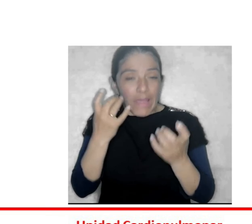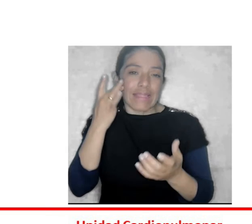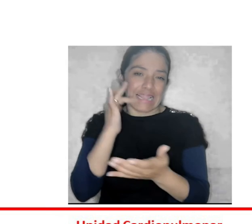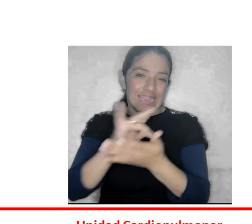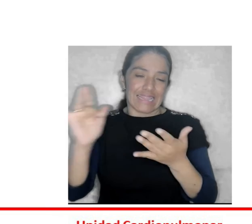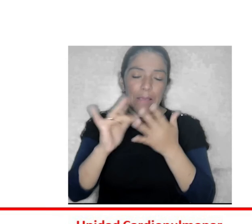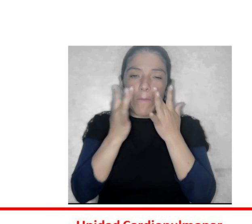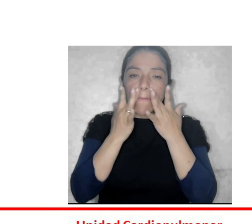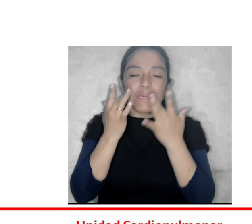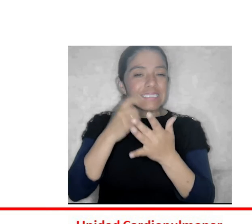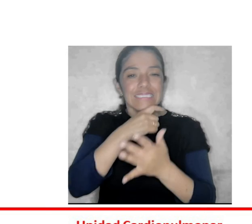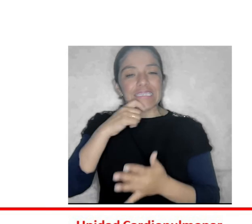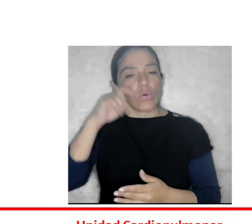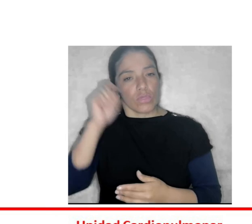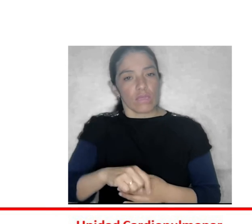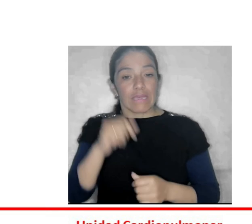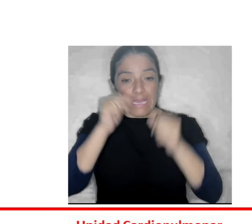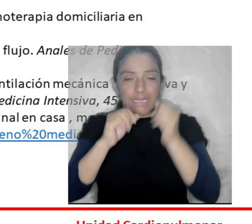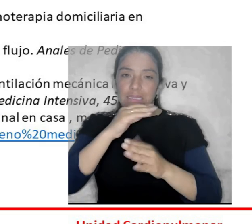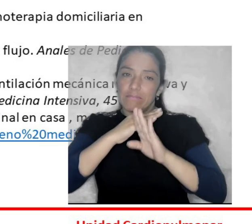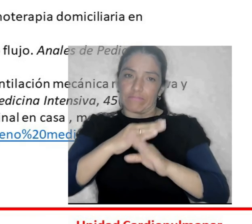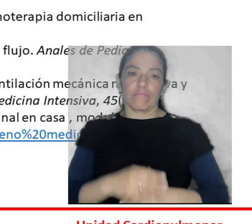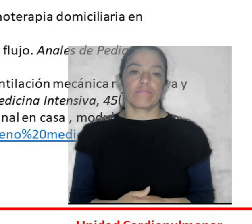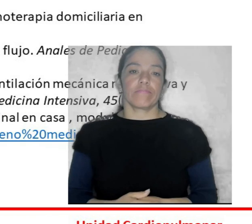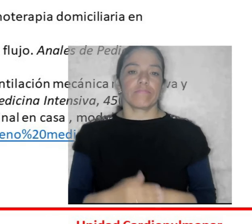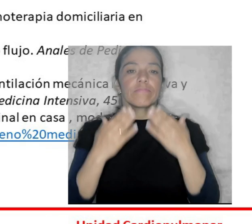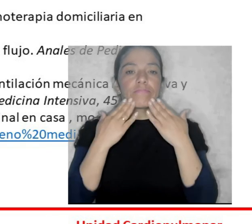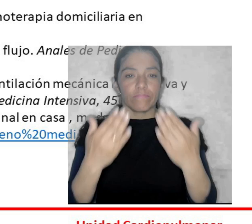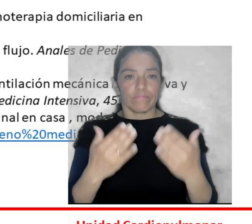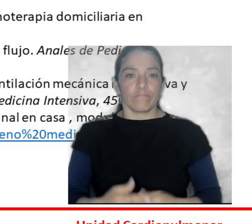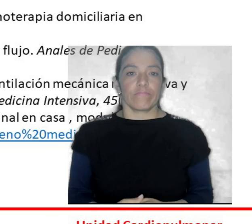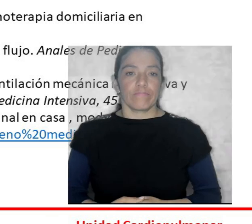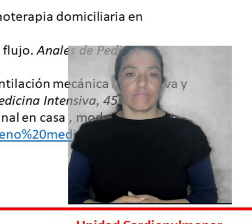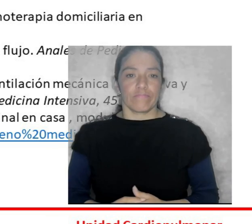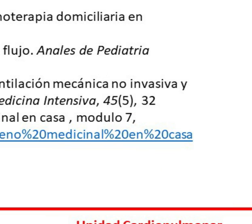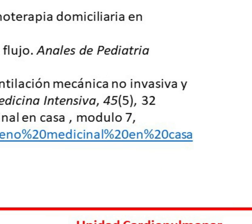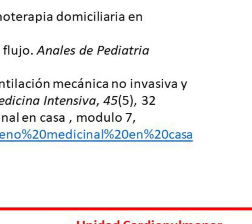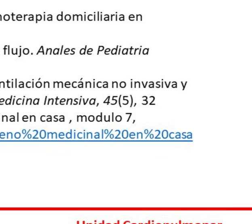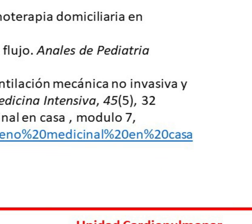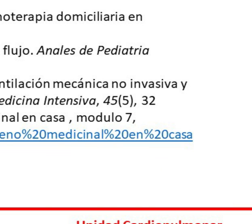lavar y secar para evitar heridas en la cara. Gracias.